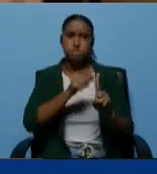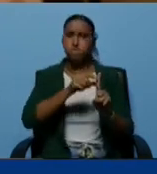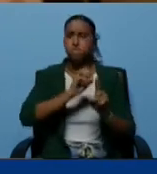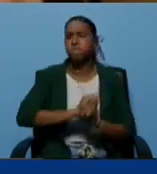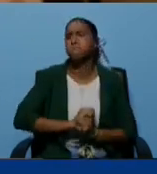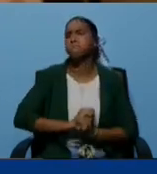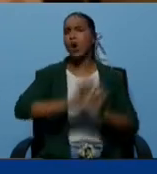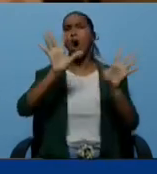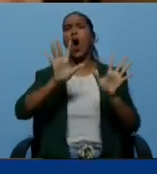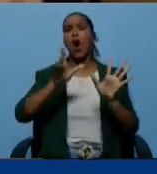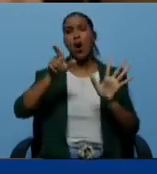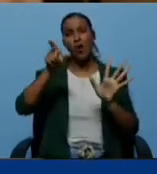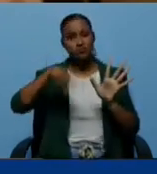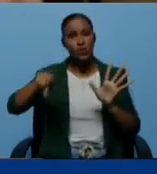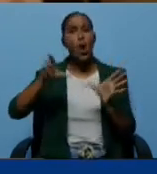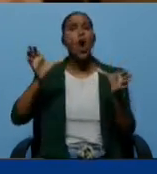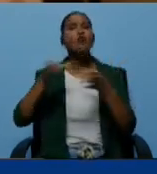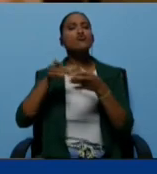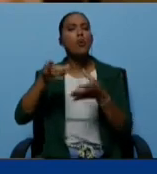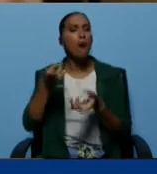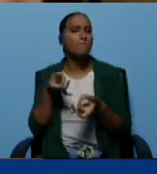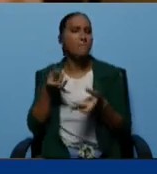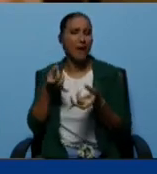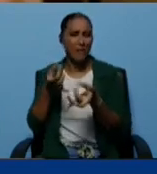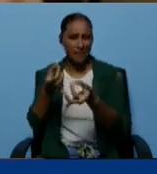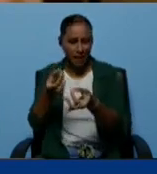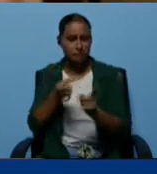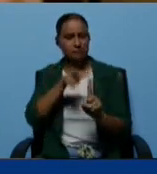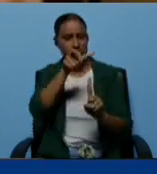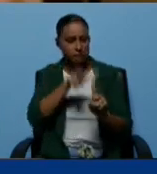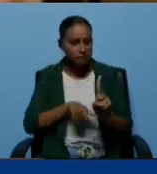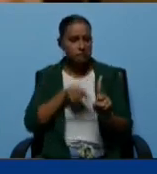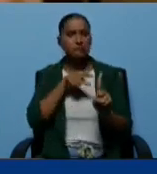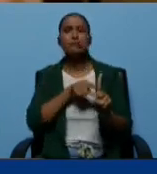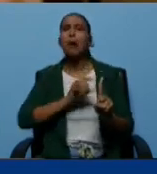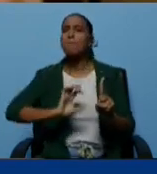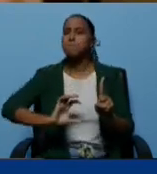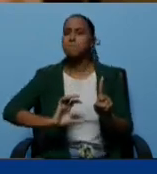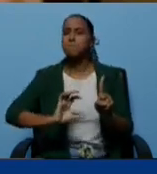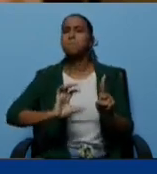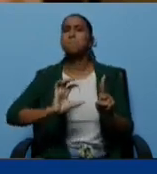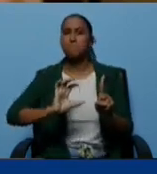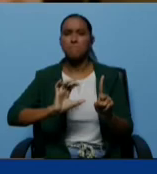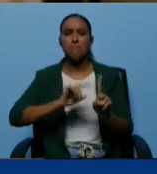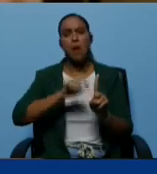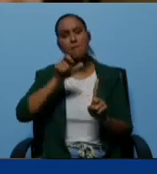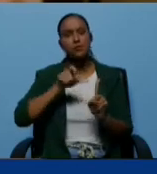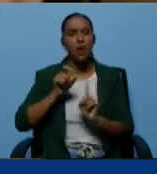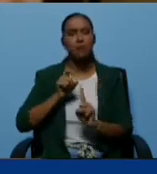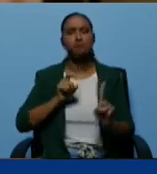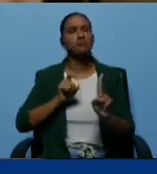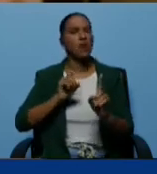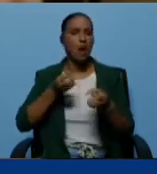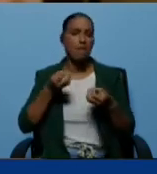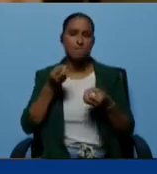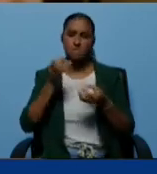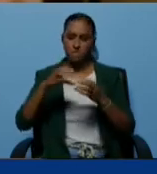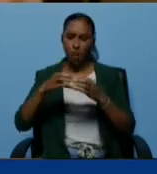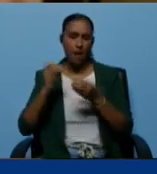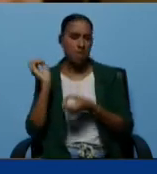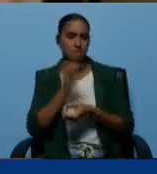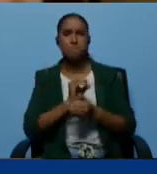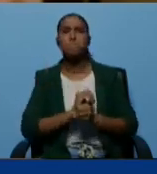violentos identificados con la oposición de extrema derecha durante un trancazo, ya lo llamaban así, en